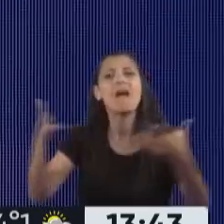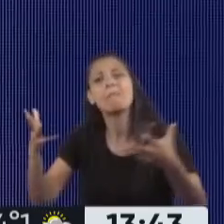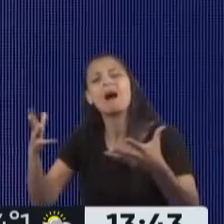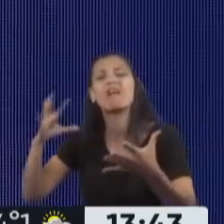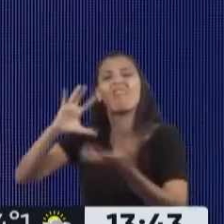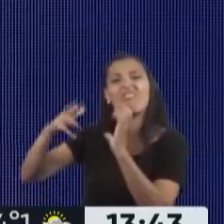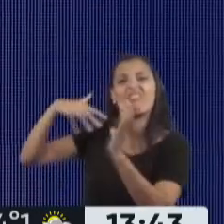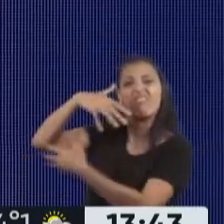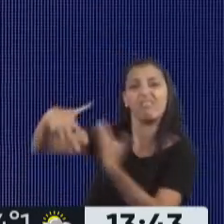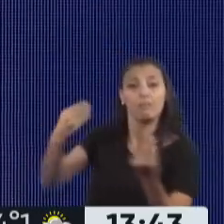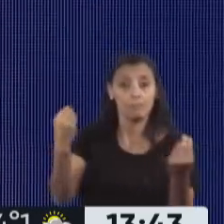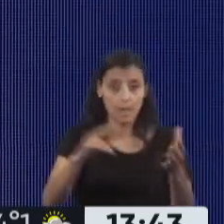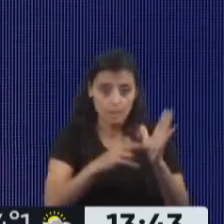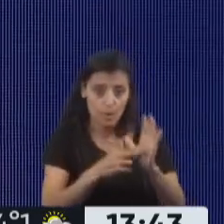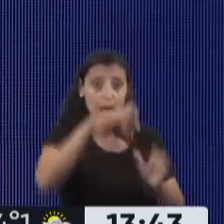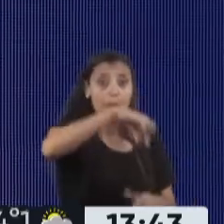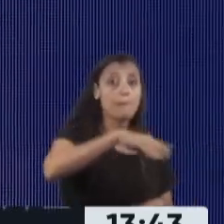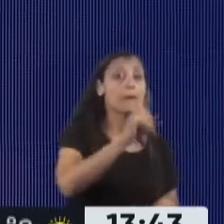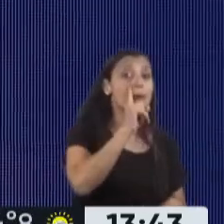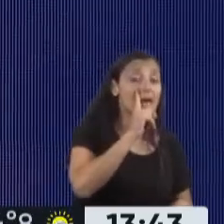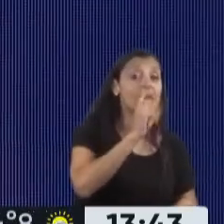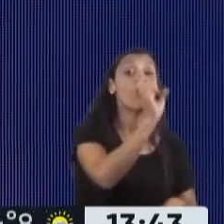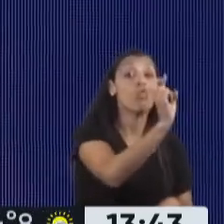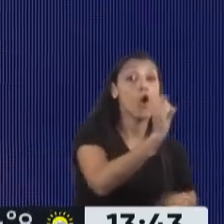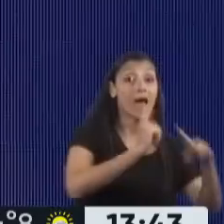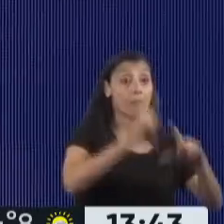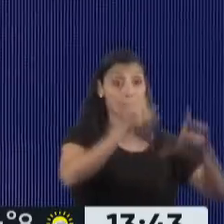el PBI per cápita en dólares es más bajo.